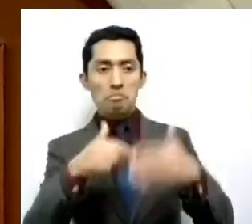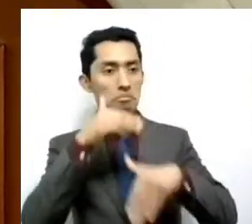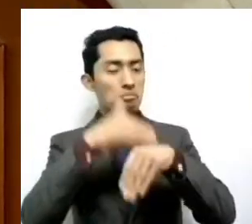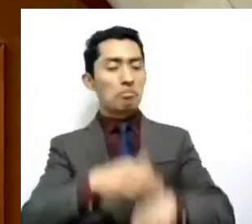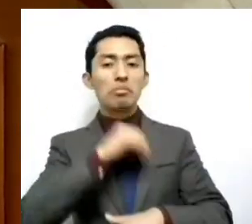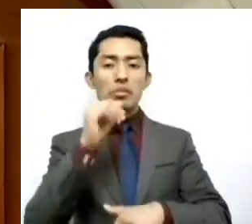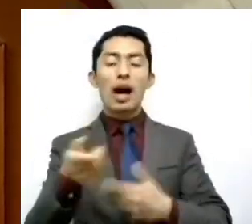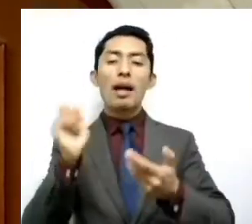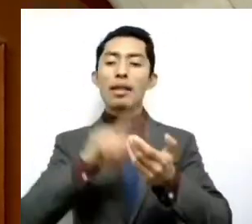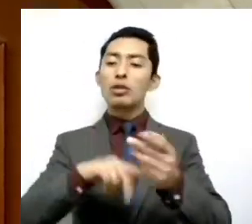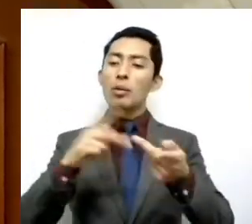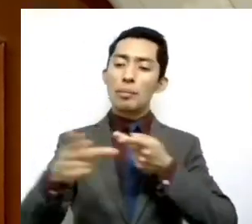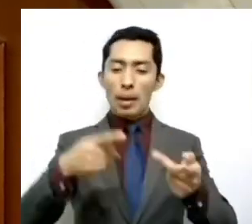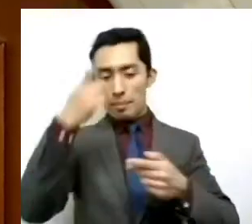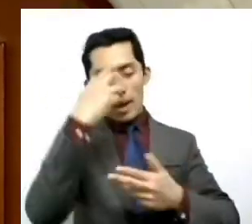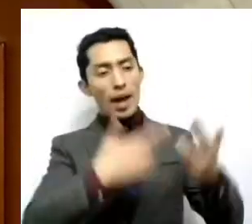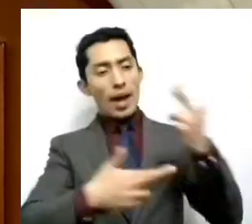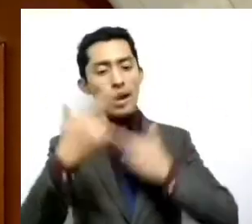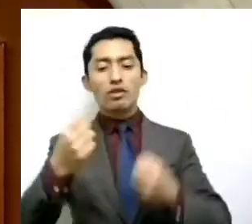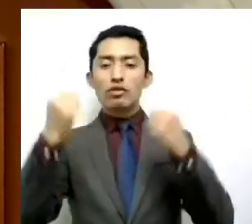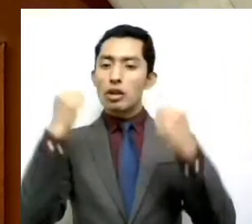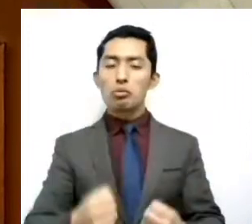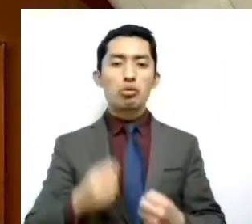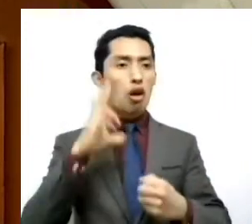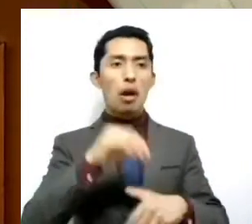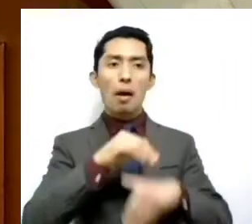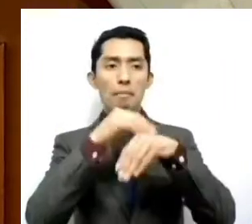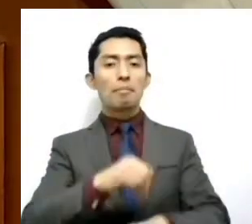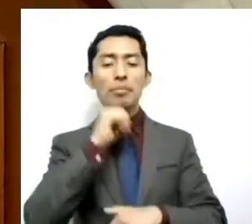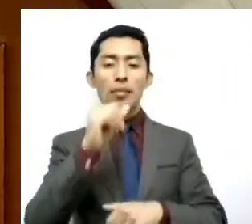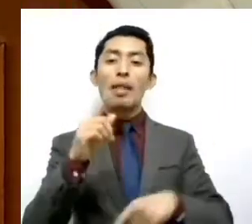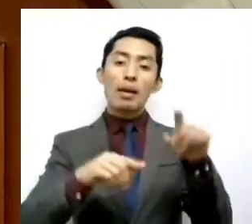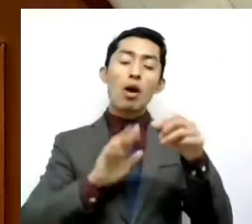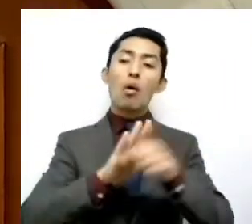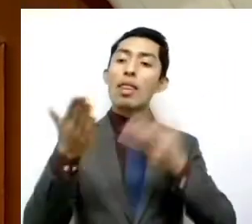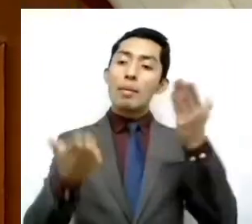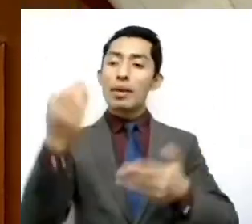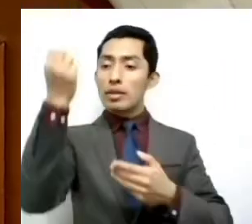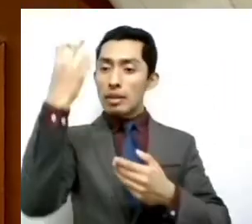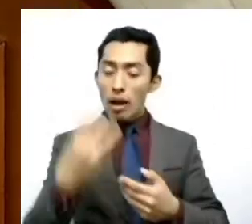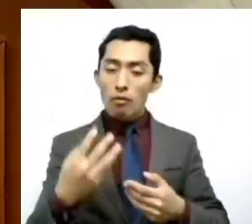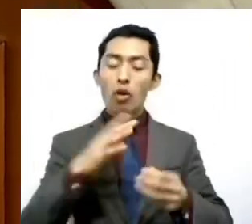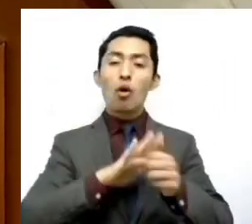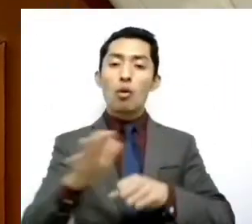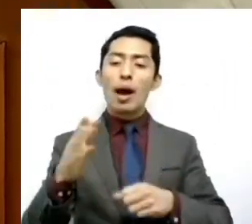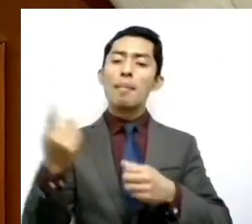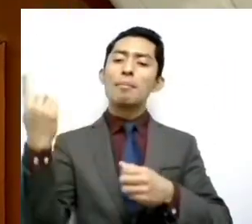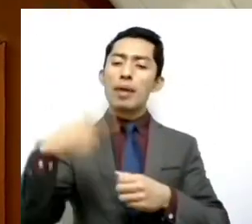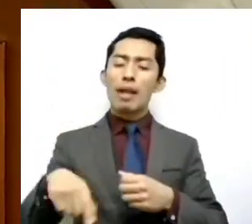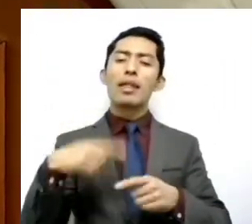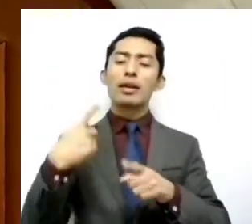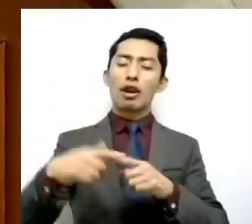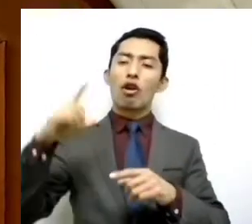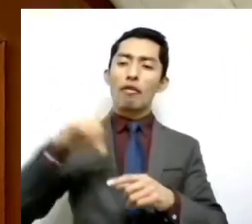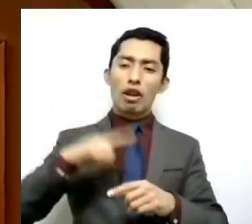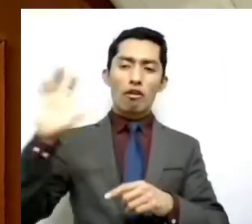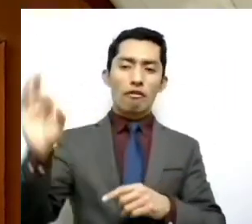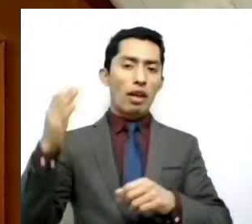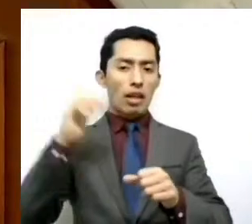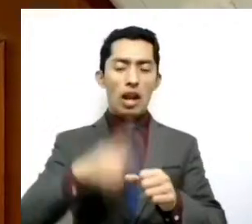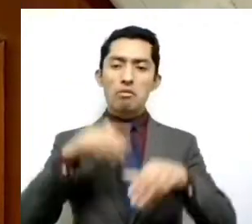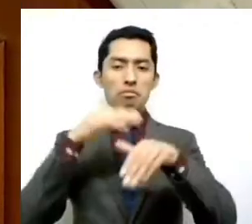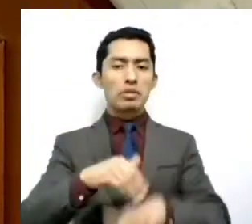de Regreso Seguro, ni por el semáforo de alerta epidemiológica establecido por el gobierno federal,